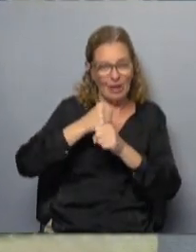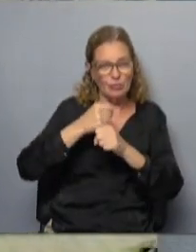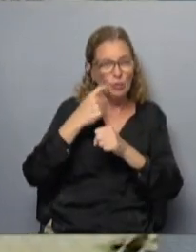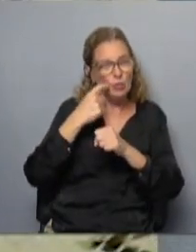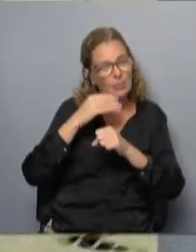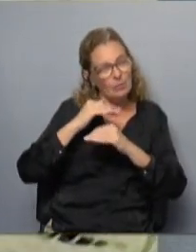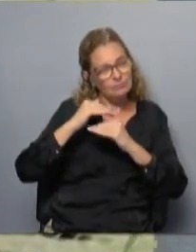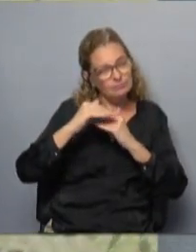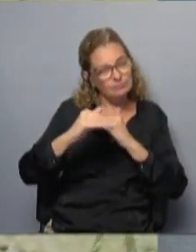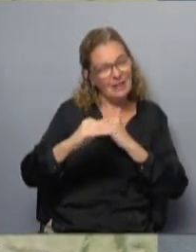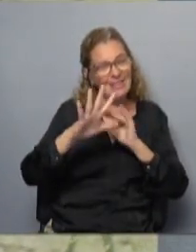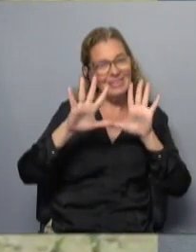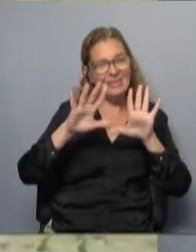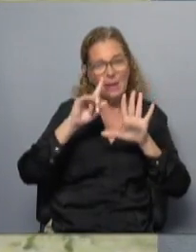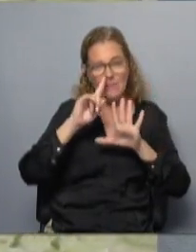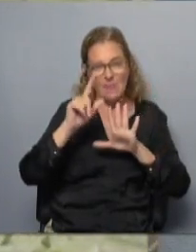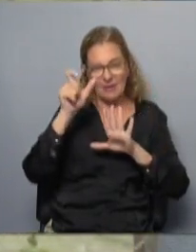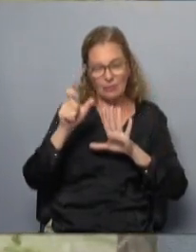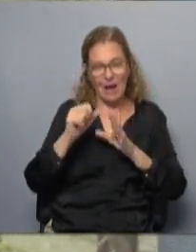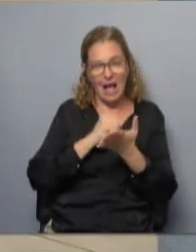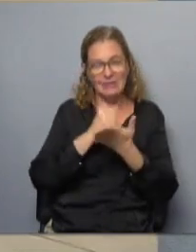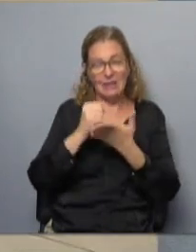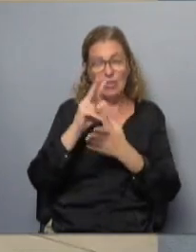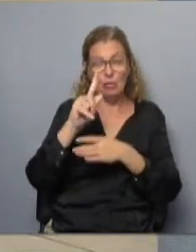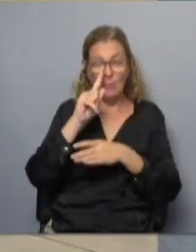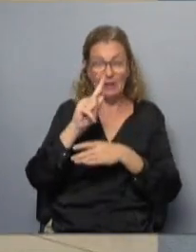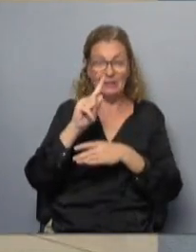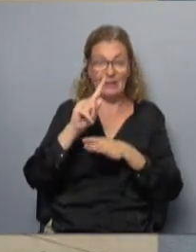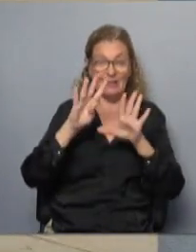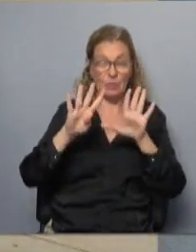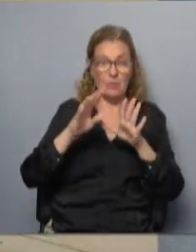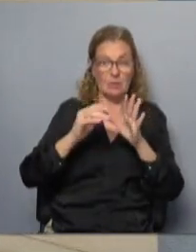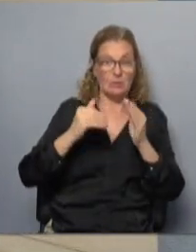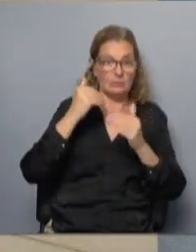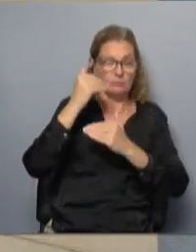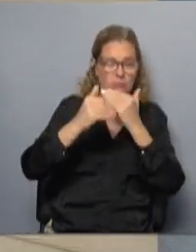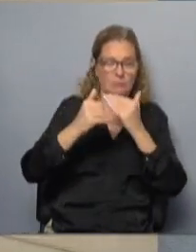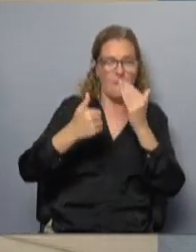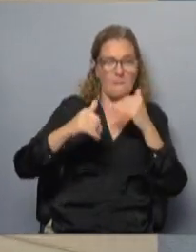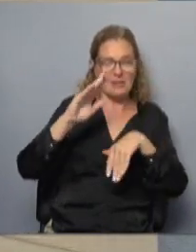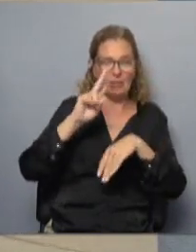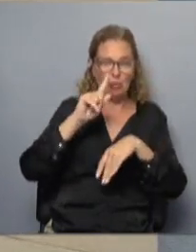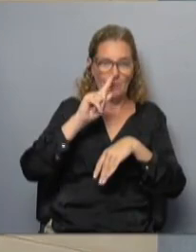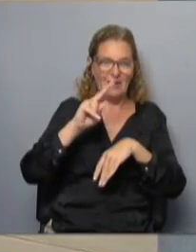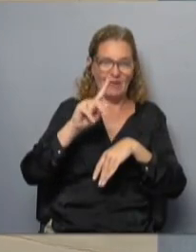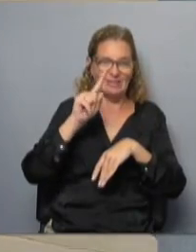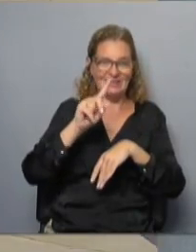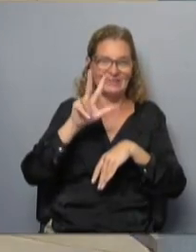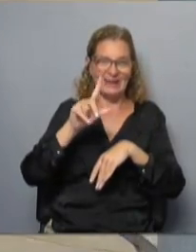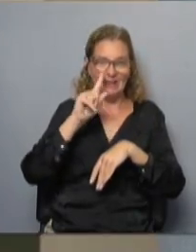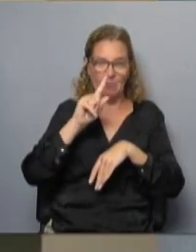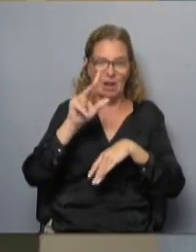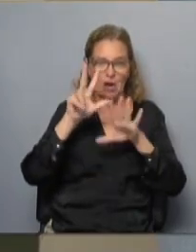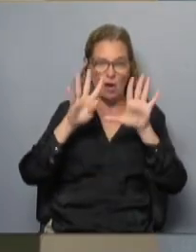estable apenas por encima de los 10.000 hasta 2019 cuando volvió a aumentar y se aceleró en 2020 para llegar a los 13 mil 900